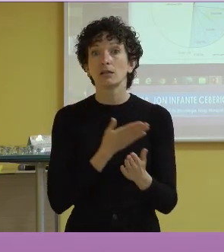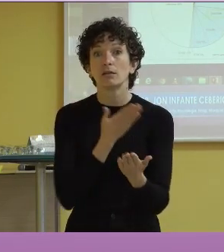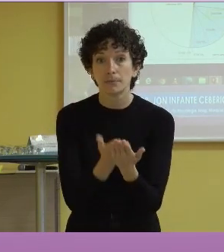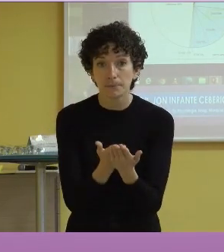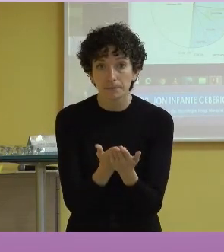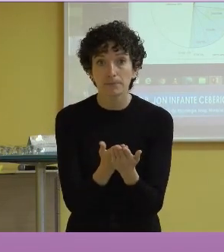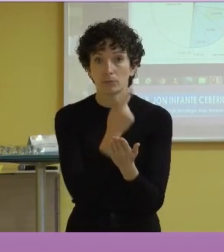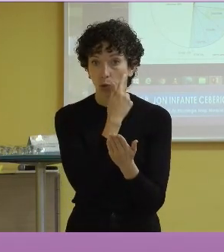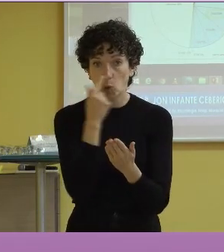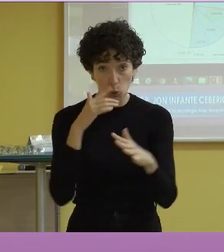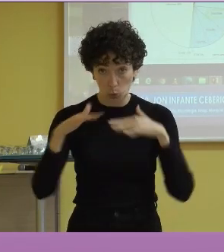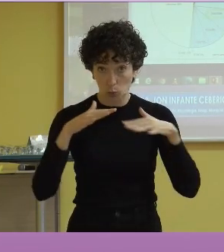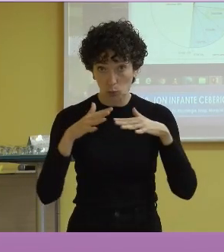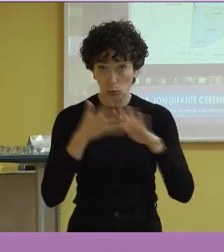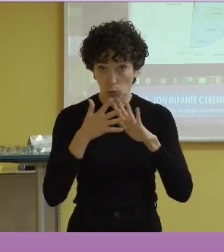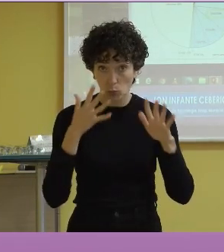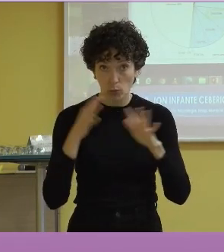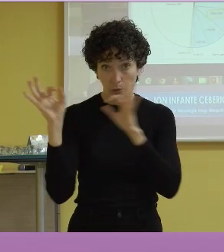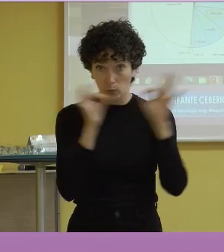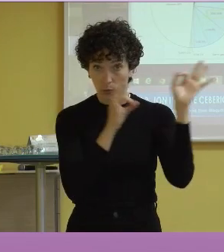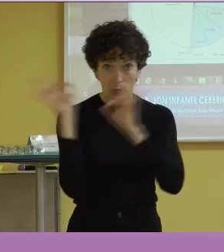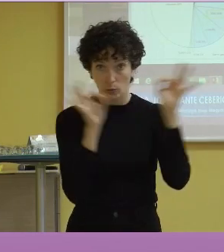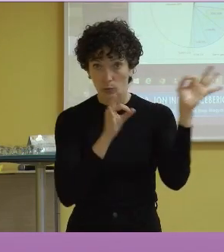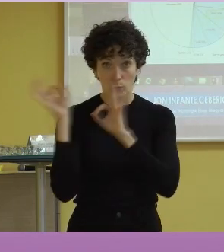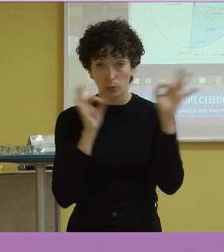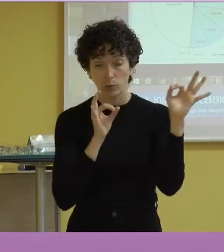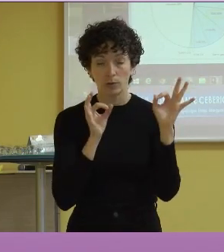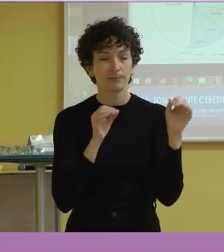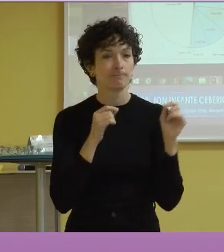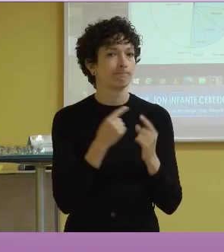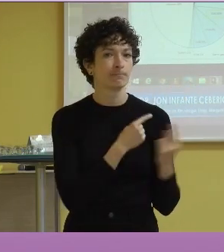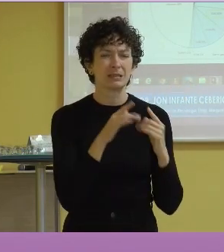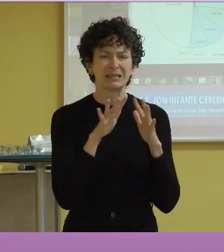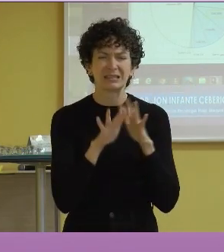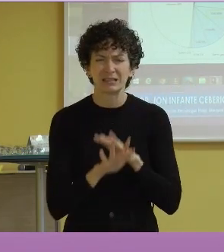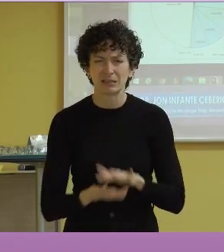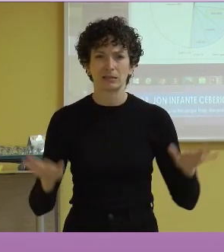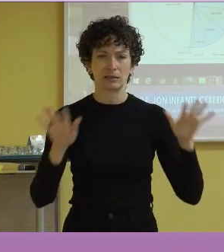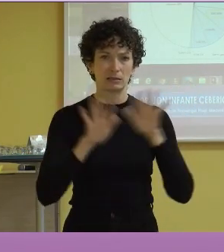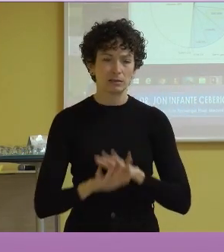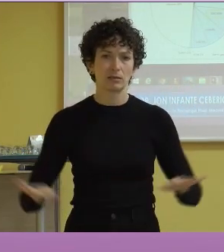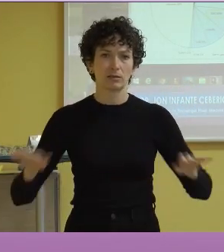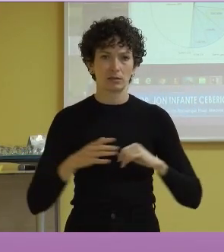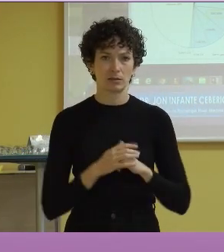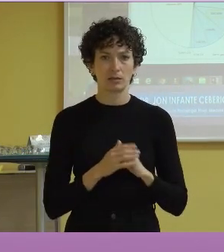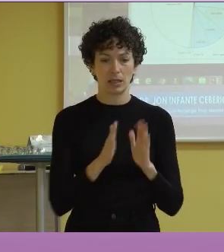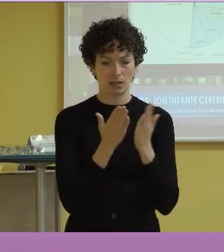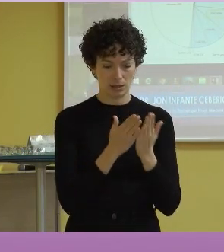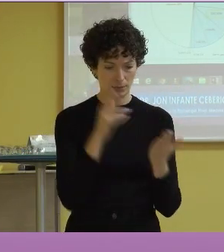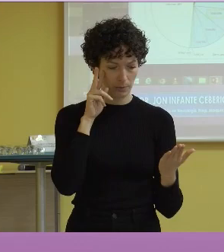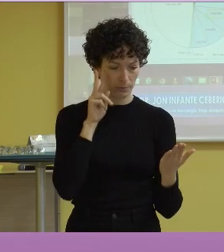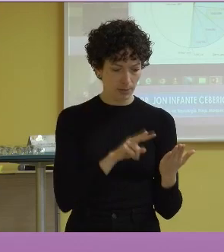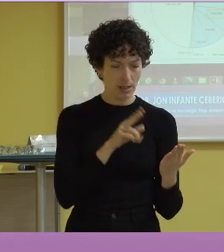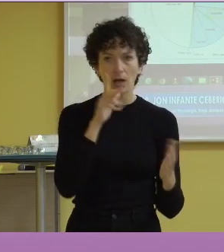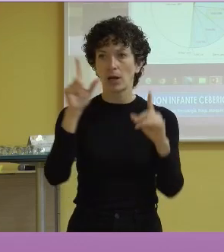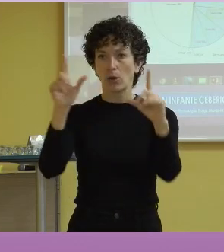ojos rápido, que son los movimientos oculares sacádicos, eso, pues van a estar muy lentos. Mira el libro. Ahora atenta al